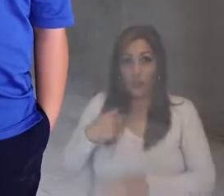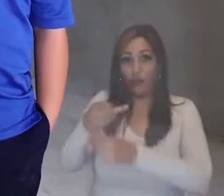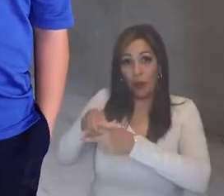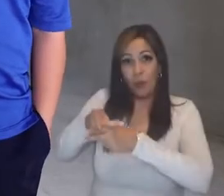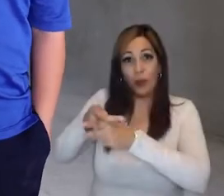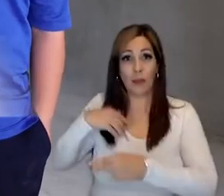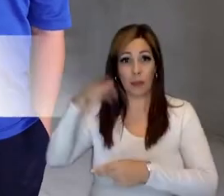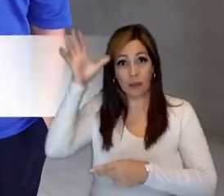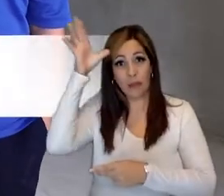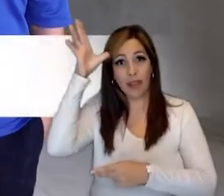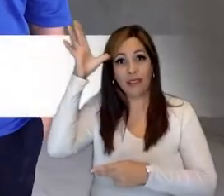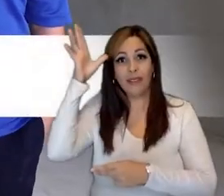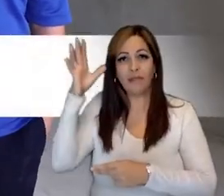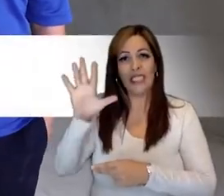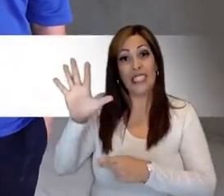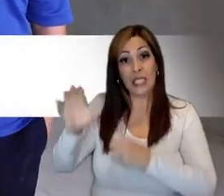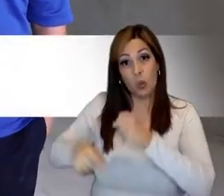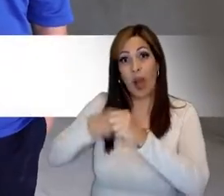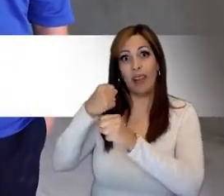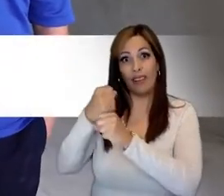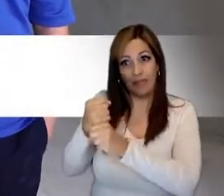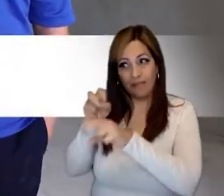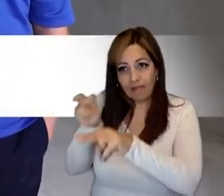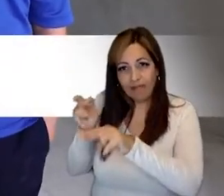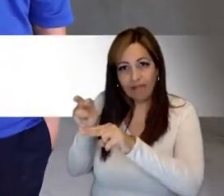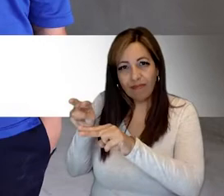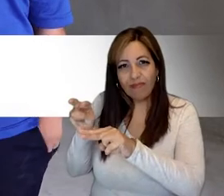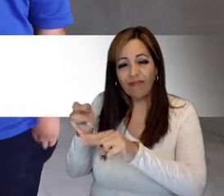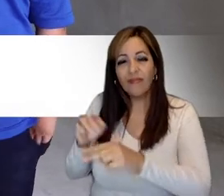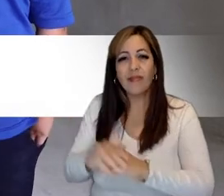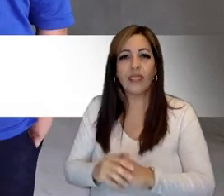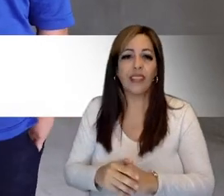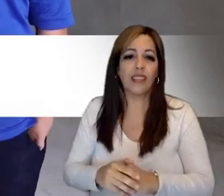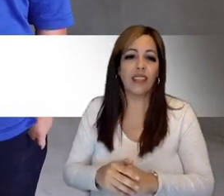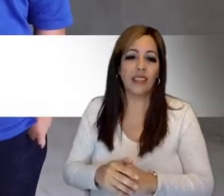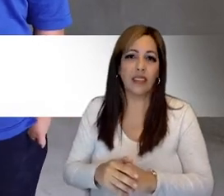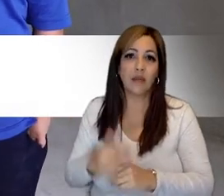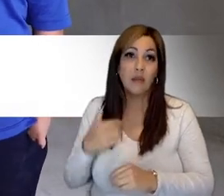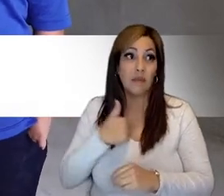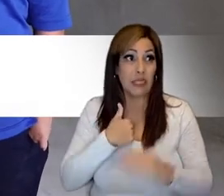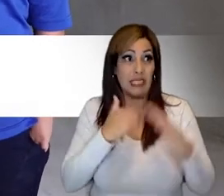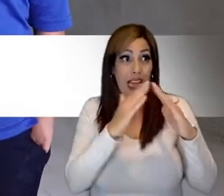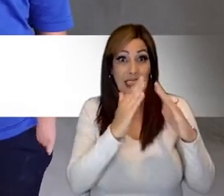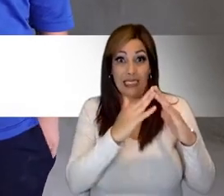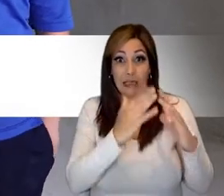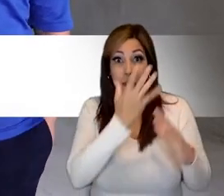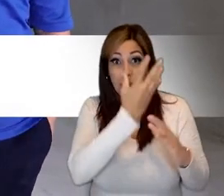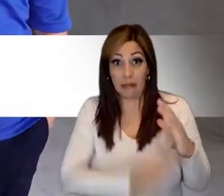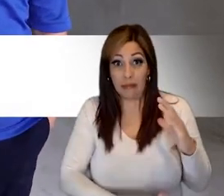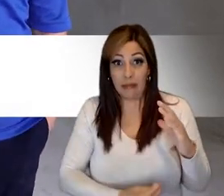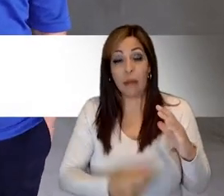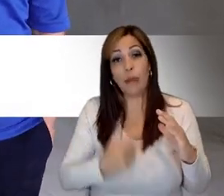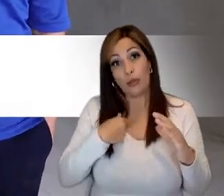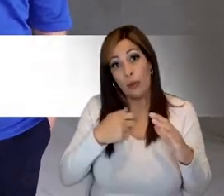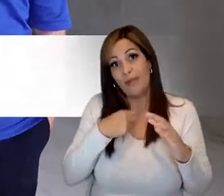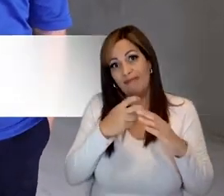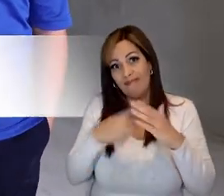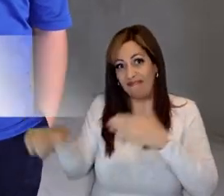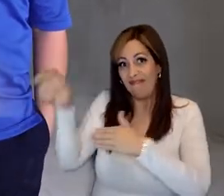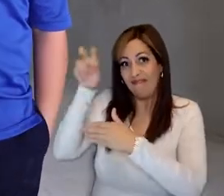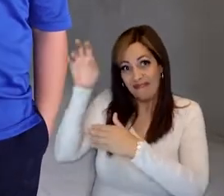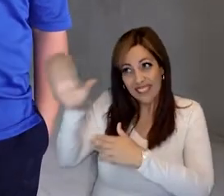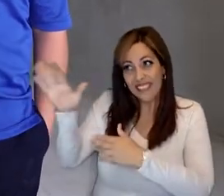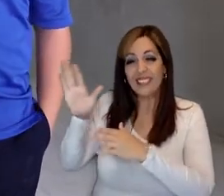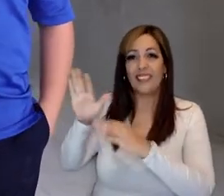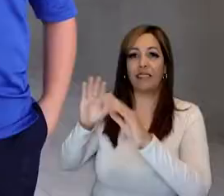Me dedico al cuidado de mi padre, hace 5 años que estoy con él. Lo cual, pues, cuando perdí mi casita me fui con